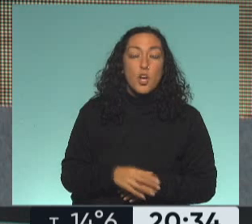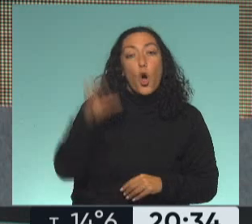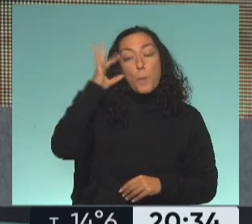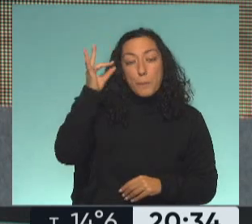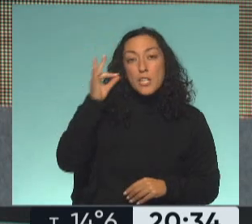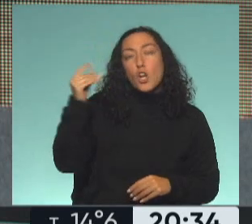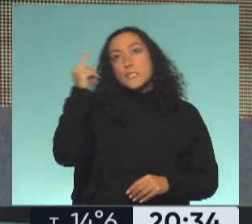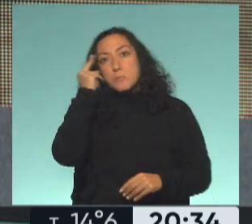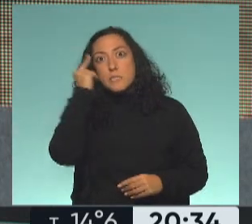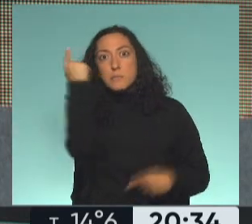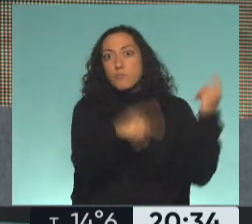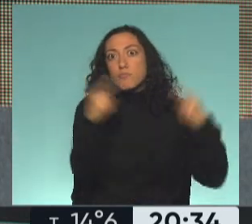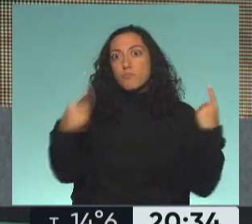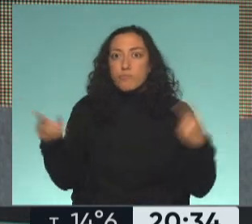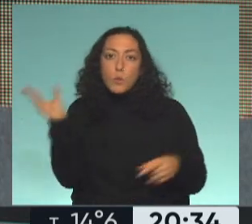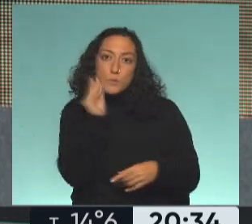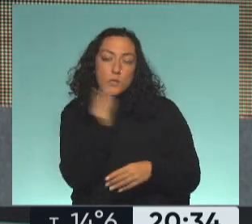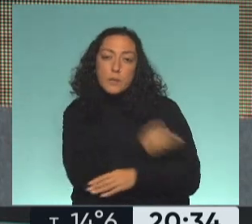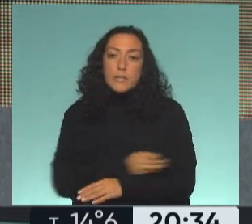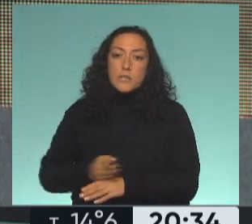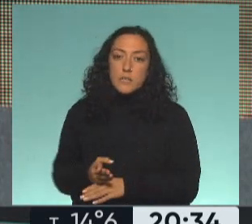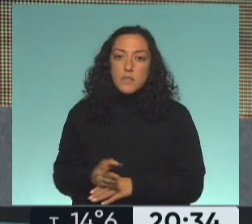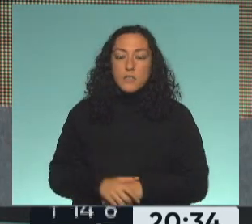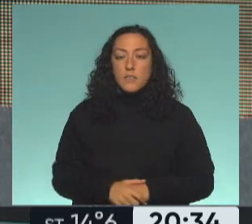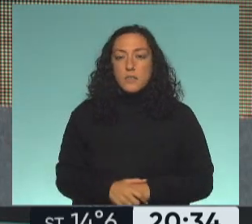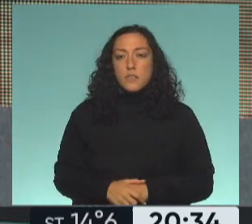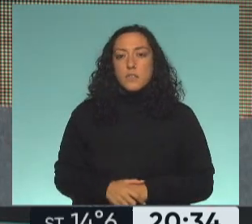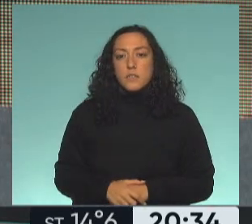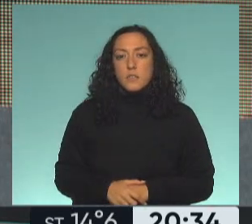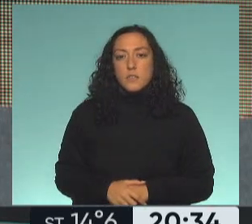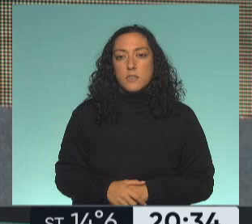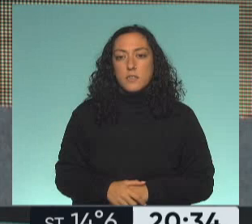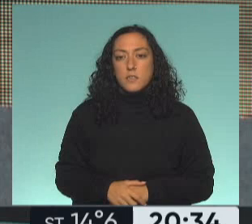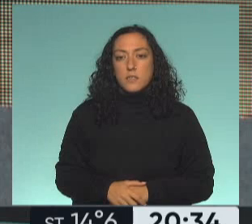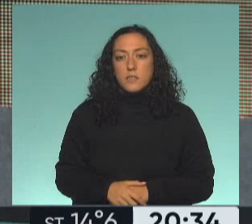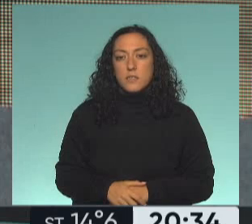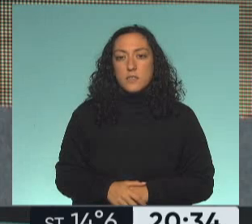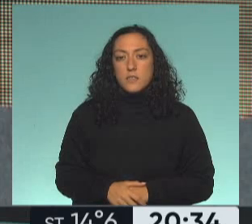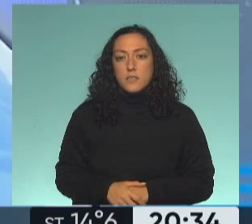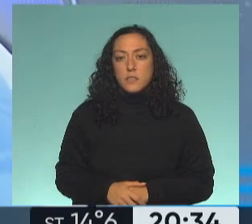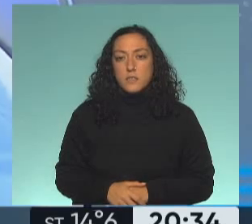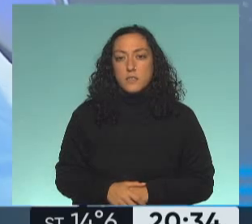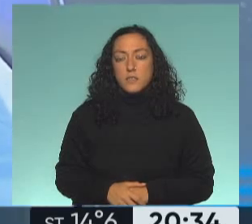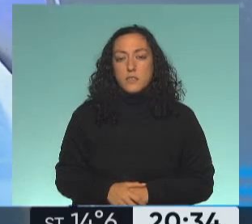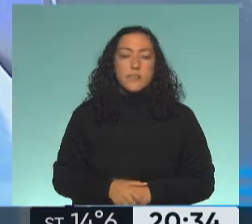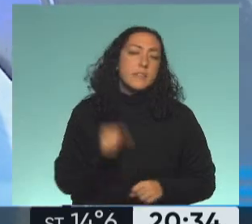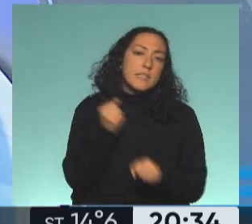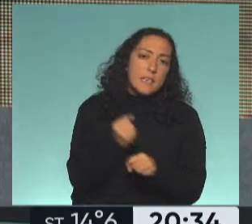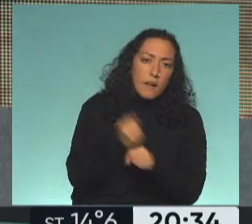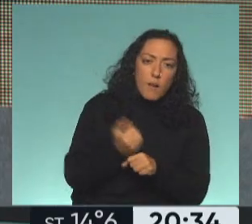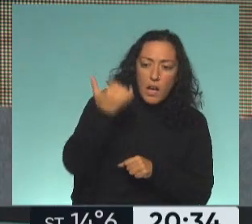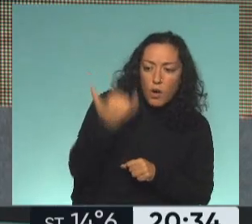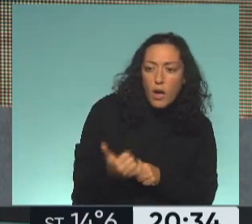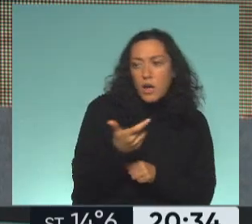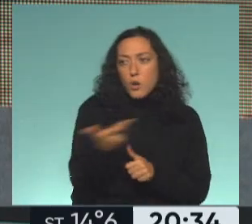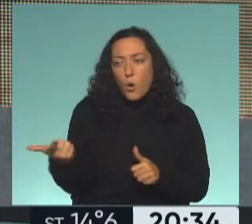y pensamientos. ¿Desde dónde hay que pensar hoy? No solo tener trabajo, el trabajo, máquina,